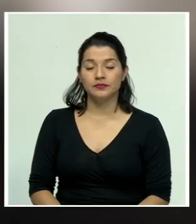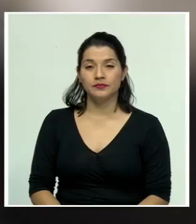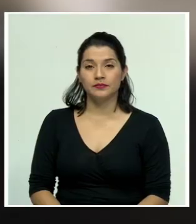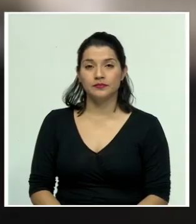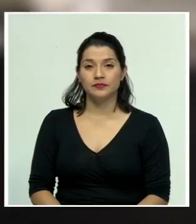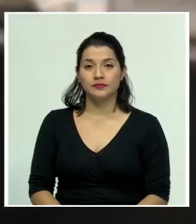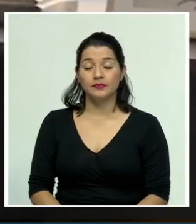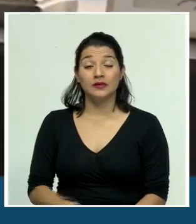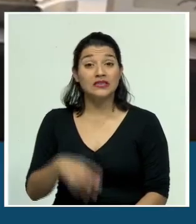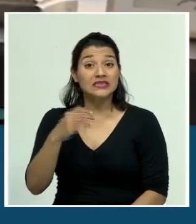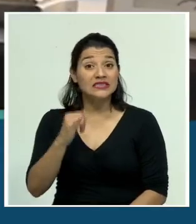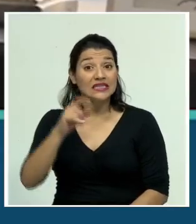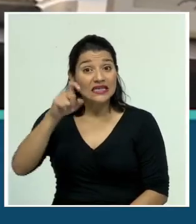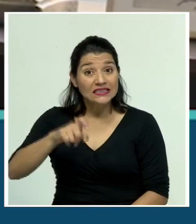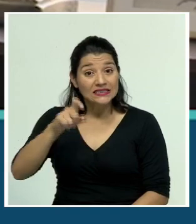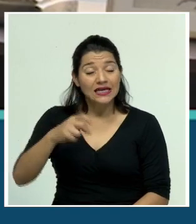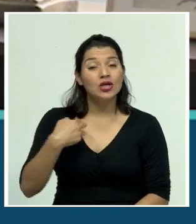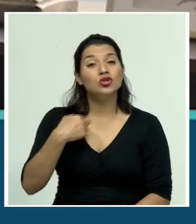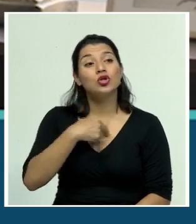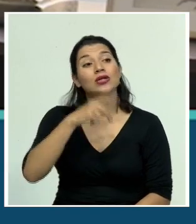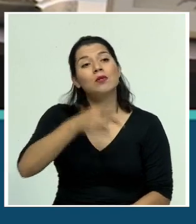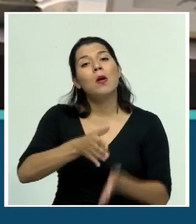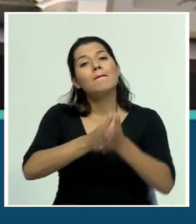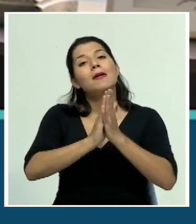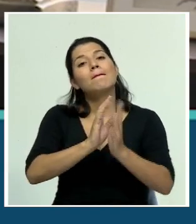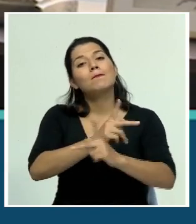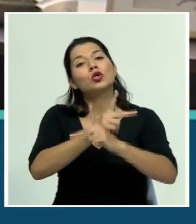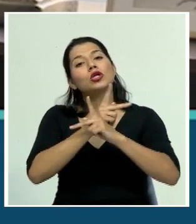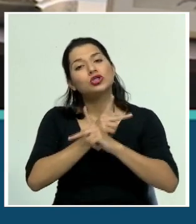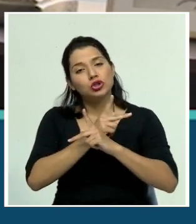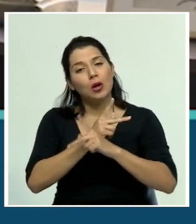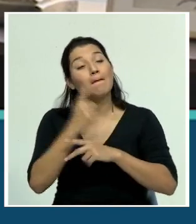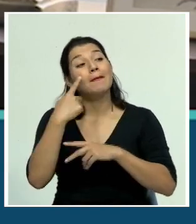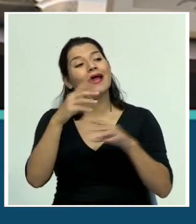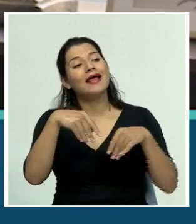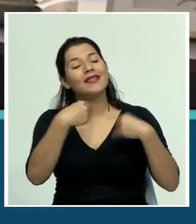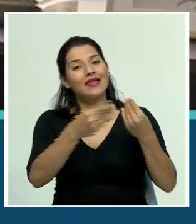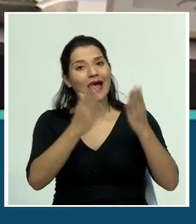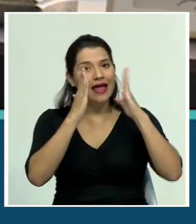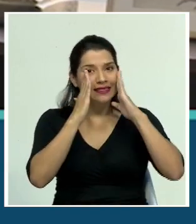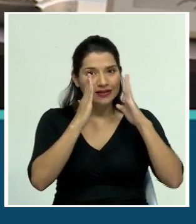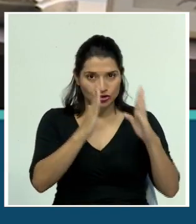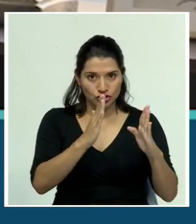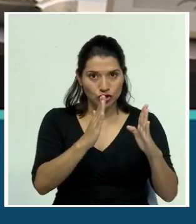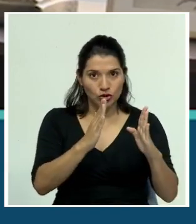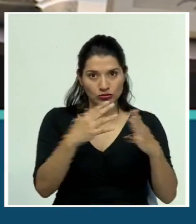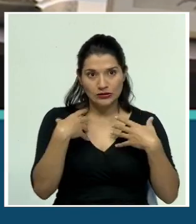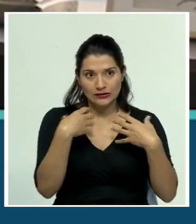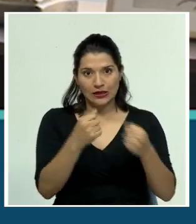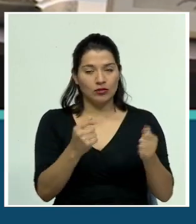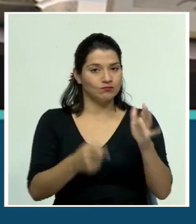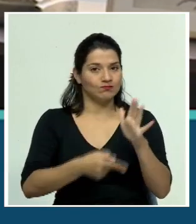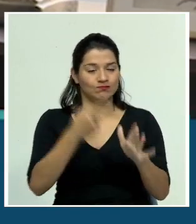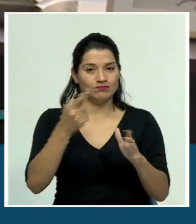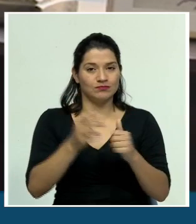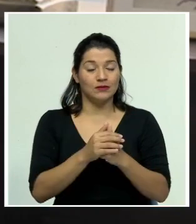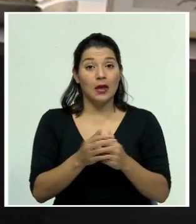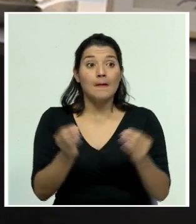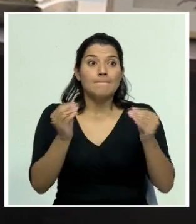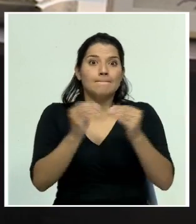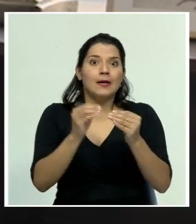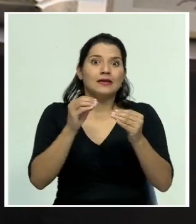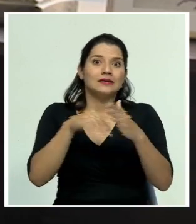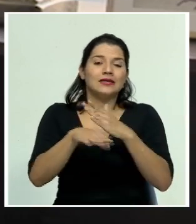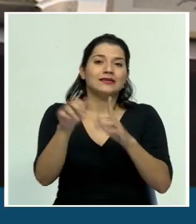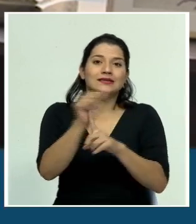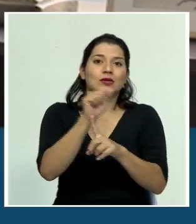Si es necesario, tenemos que pedir una medida cautelar para que se le dé una atención médica de forma inmediata a esa persona, ¿verdad? Máxime en casos urgentes. Han